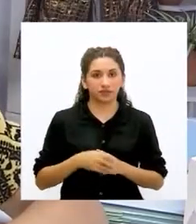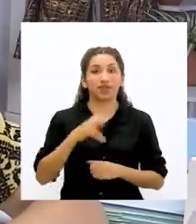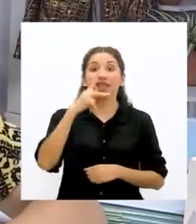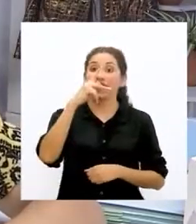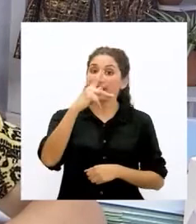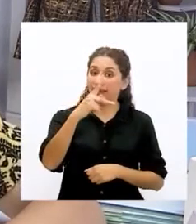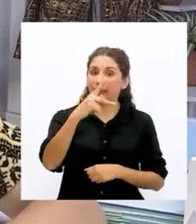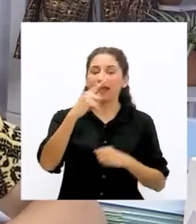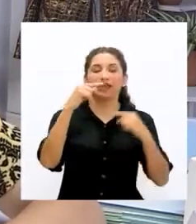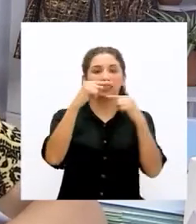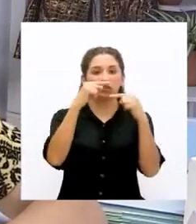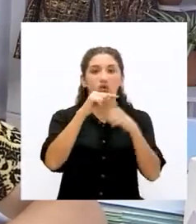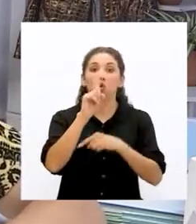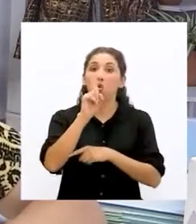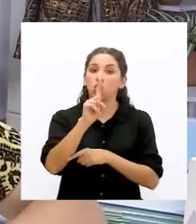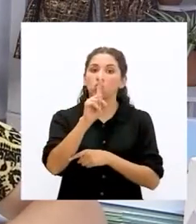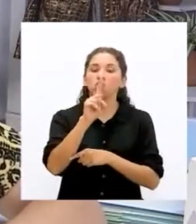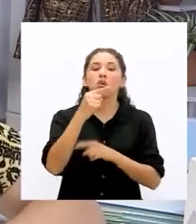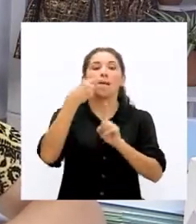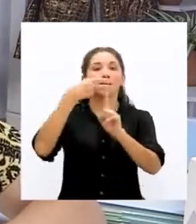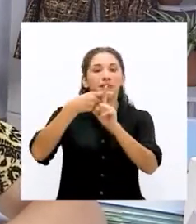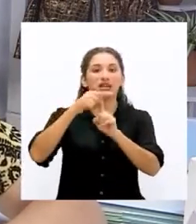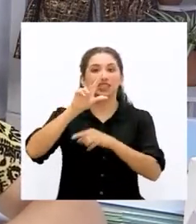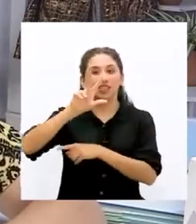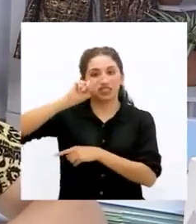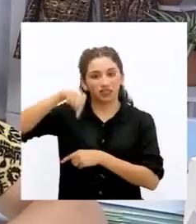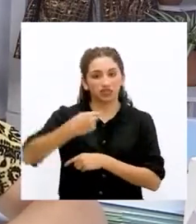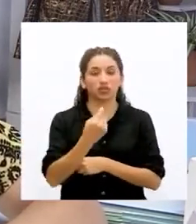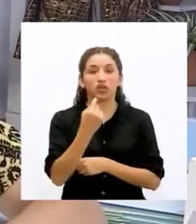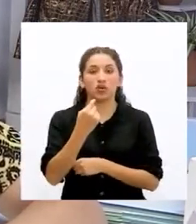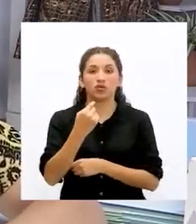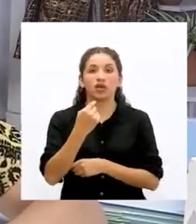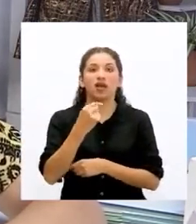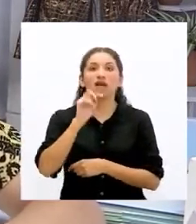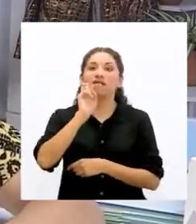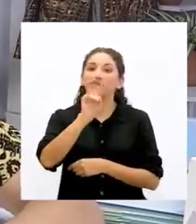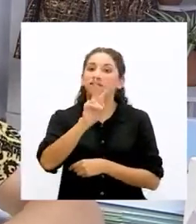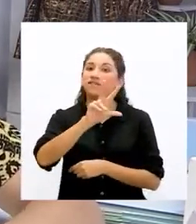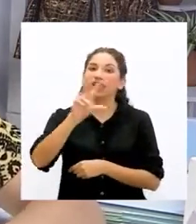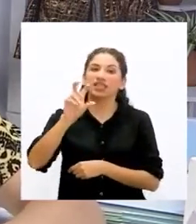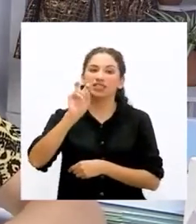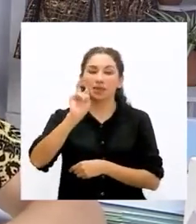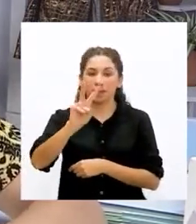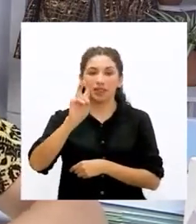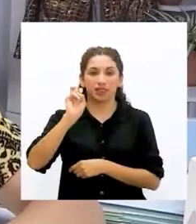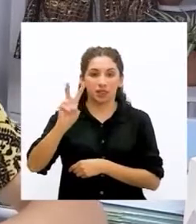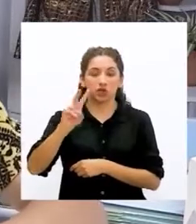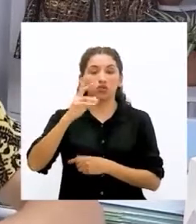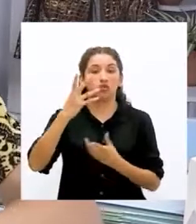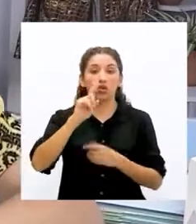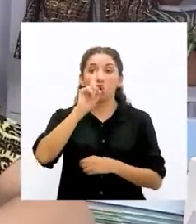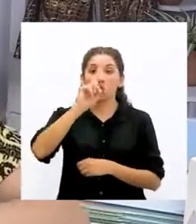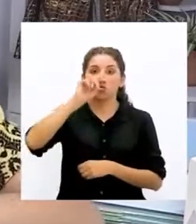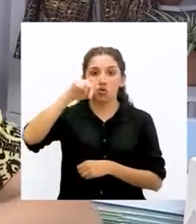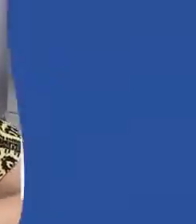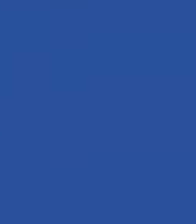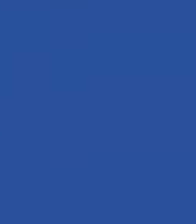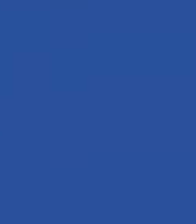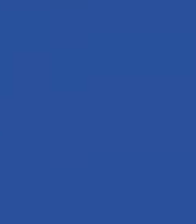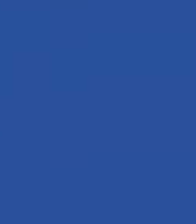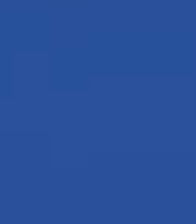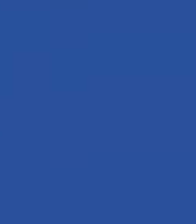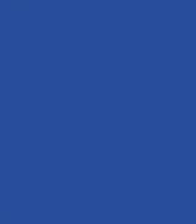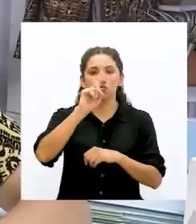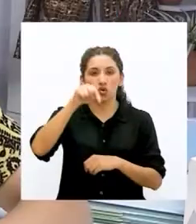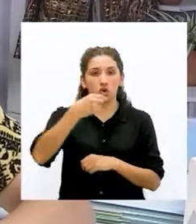es igual a 1 más el producto de 3,322 por 1,80.